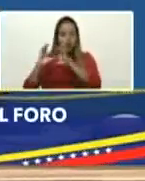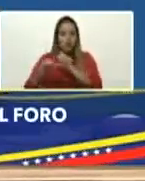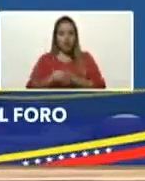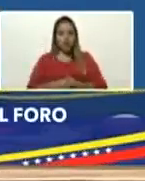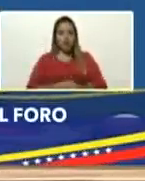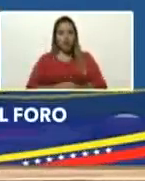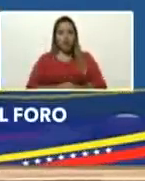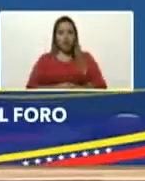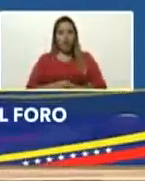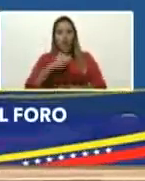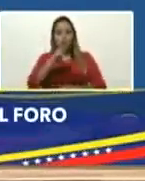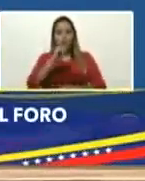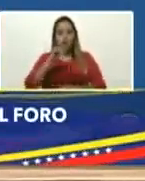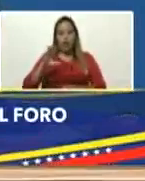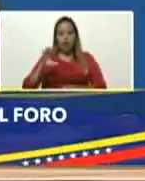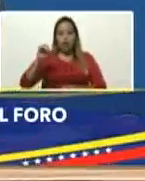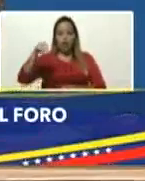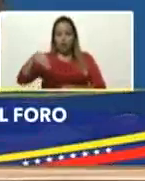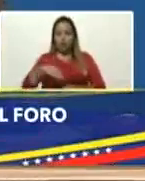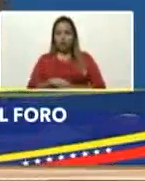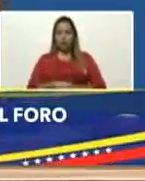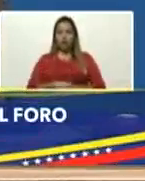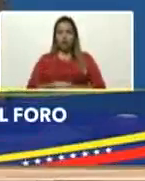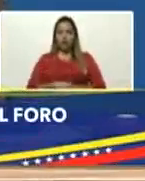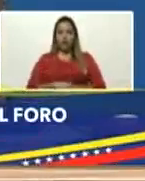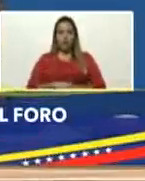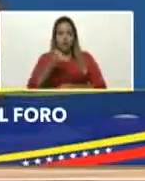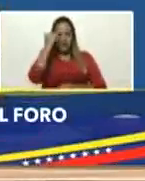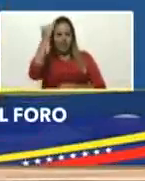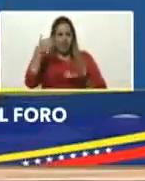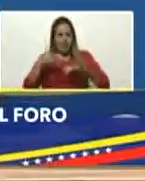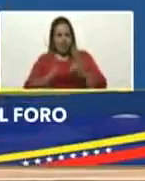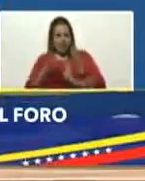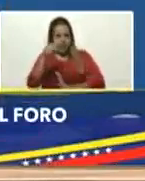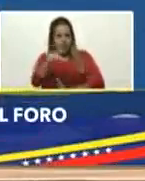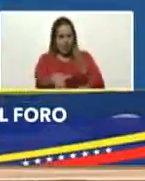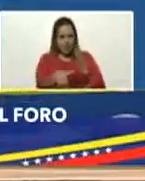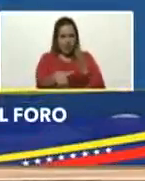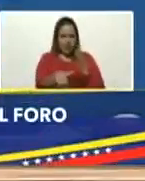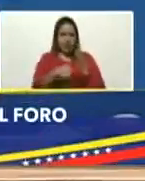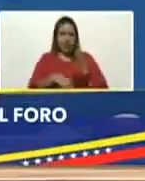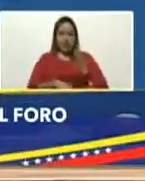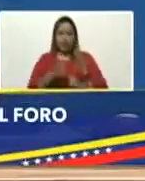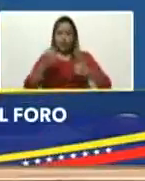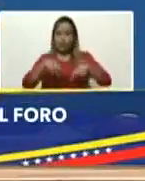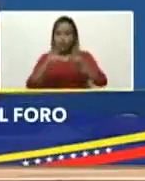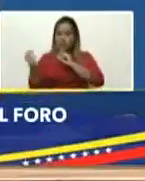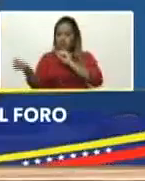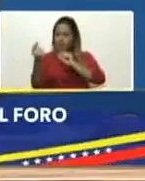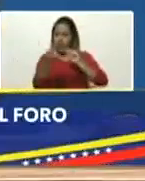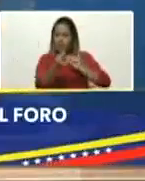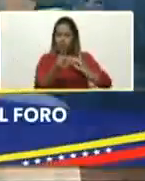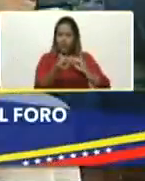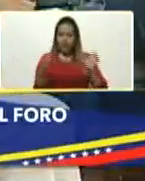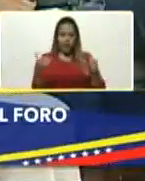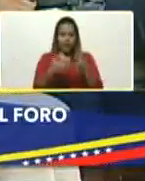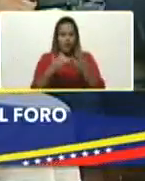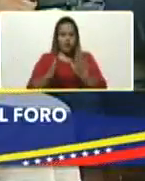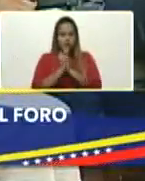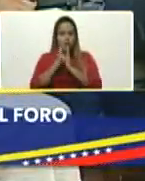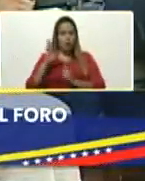Comunicaciones, la UICOM, que una idea que nació acá por ocasión de los debates del Foro de São Paulo en